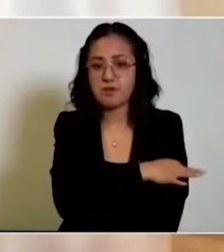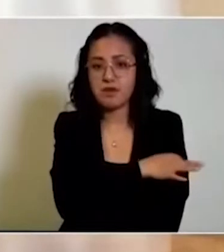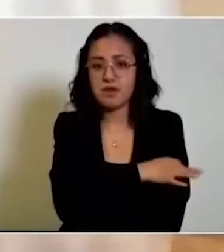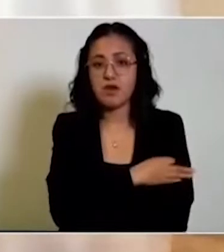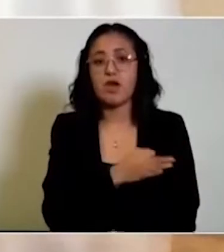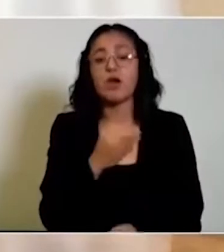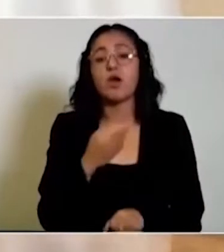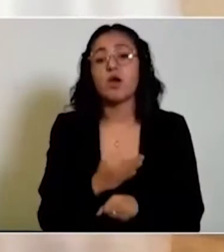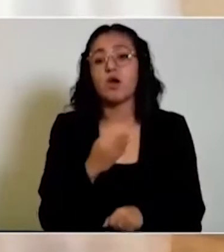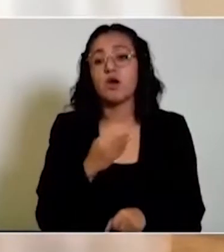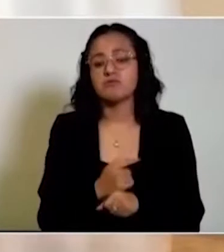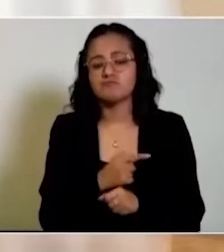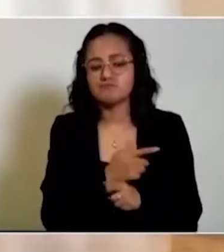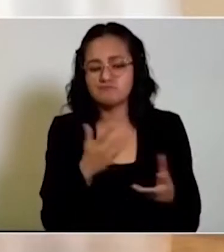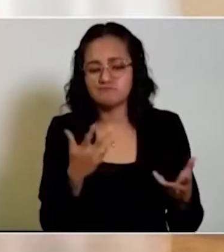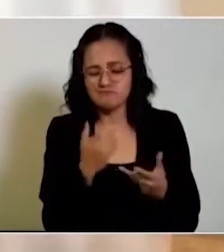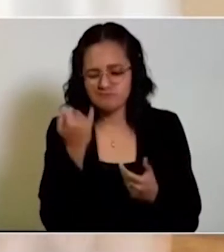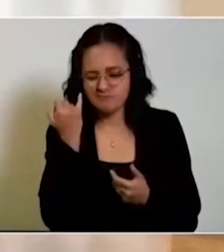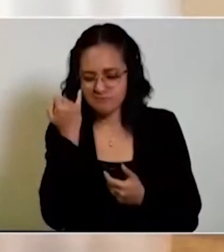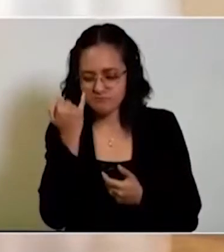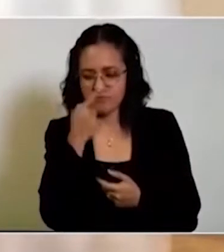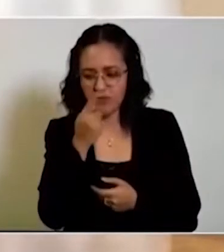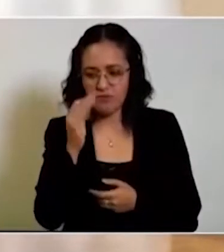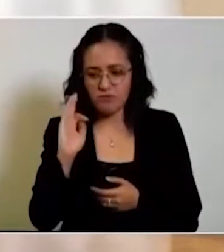desarrollado la federación